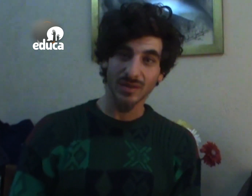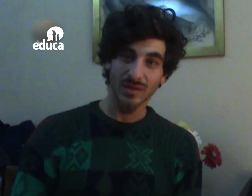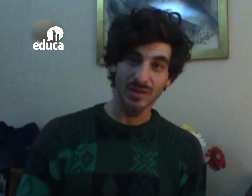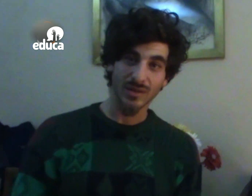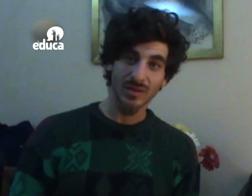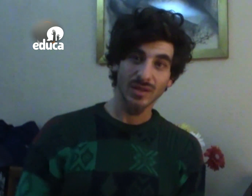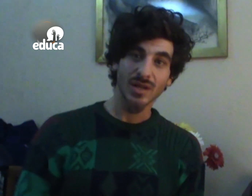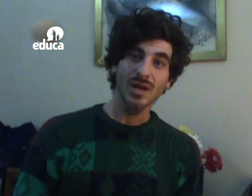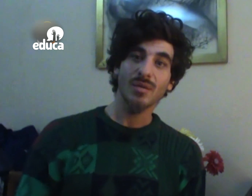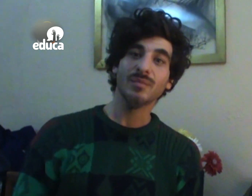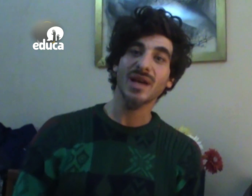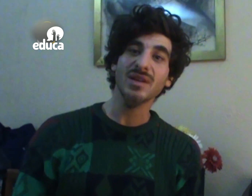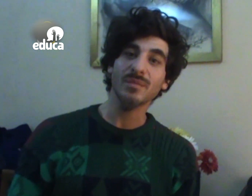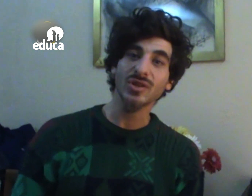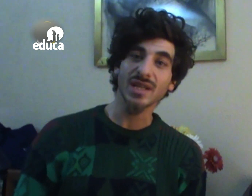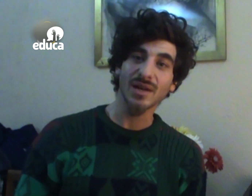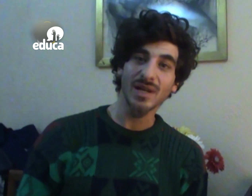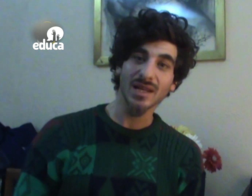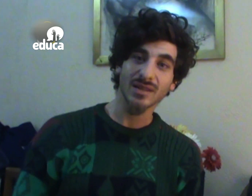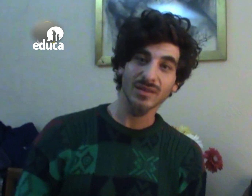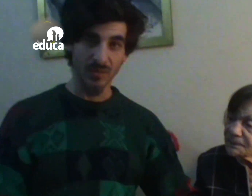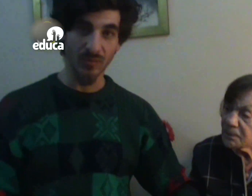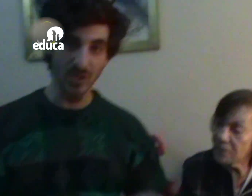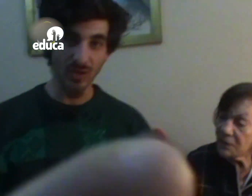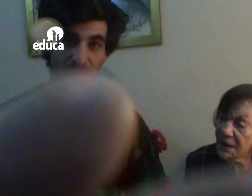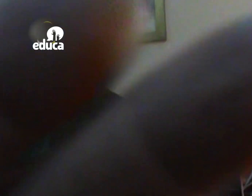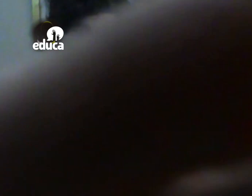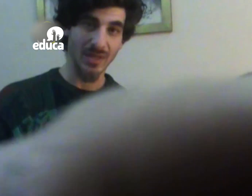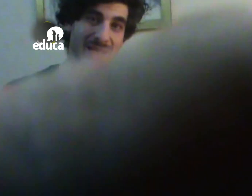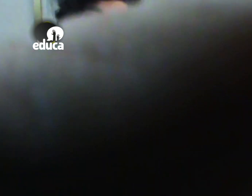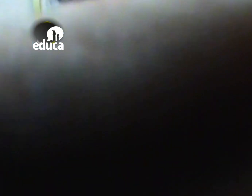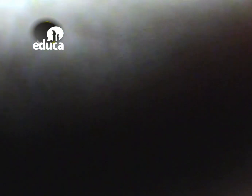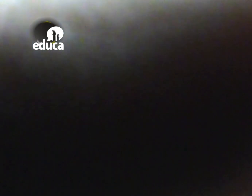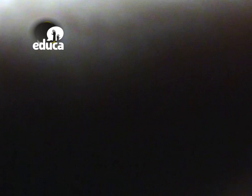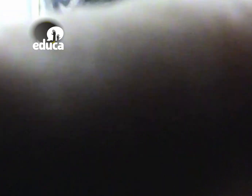estoy buscando centro bueno